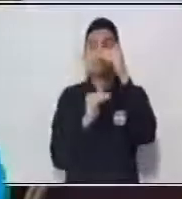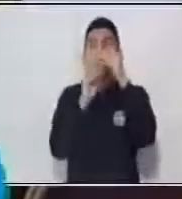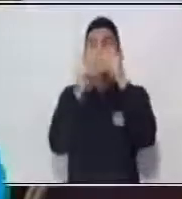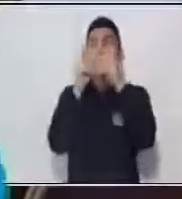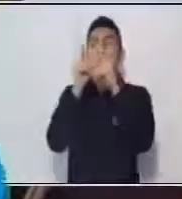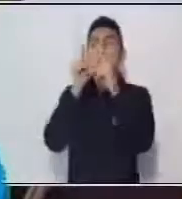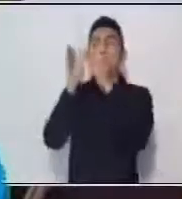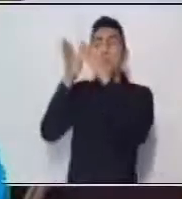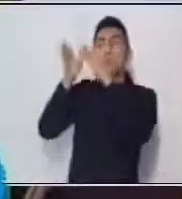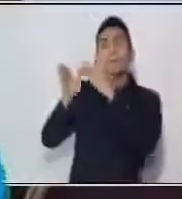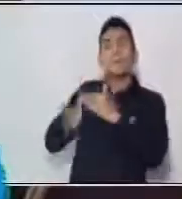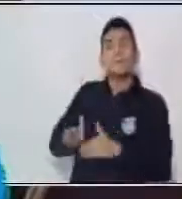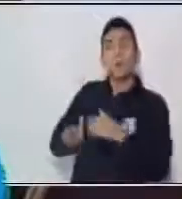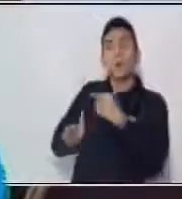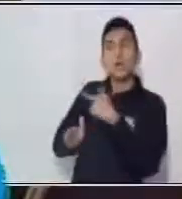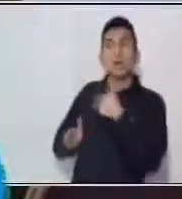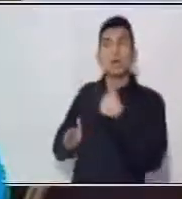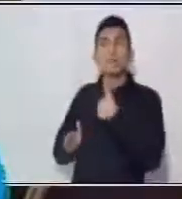persona, ahí está,